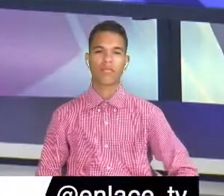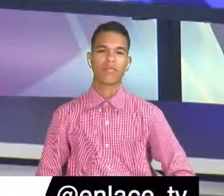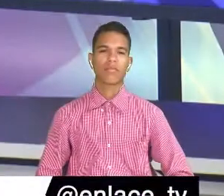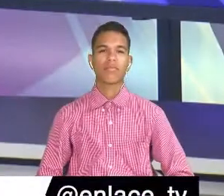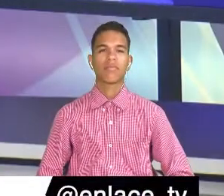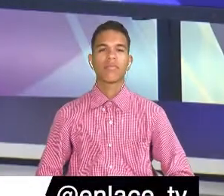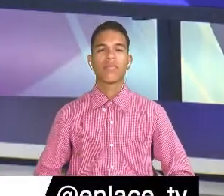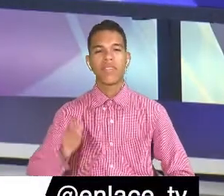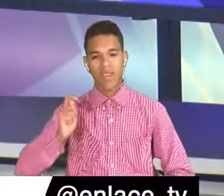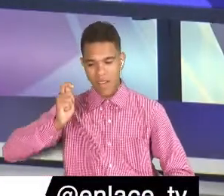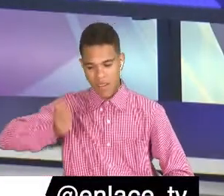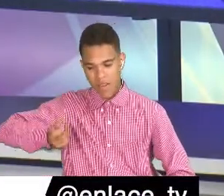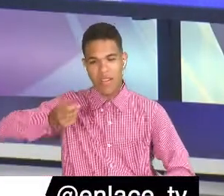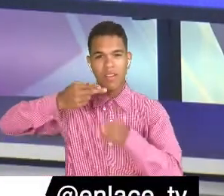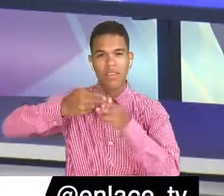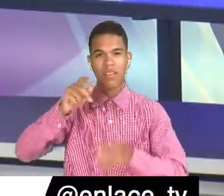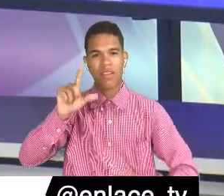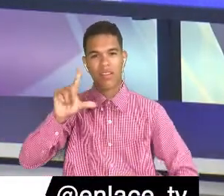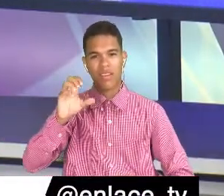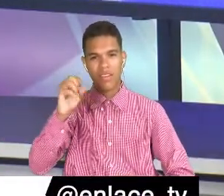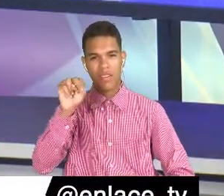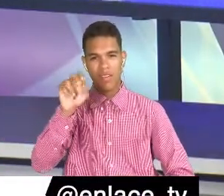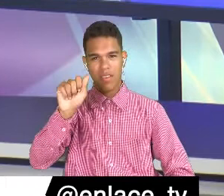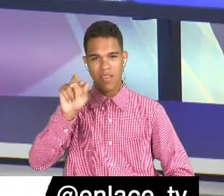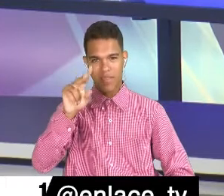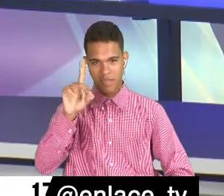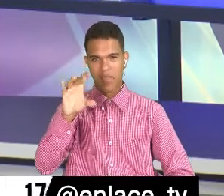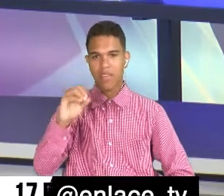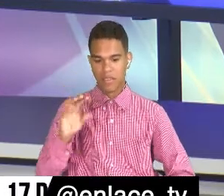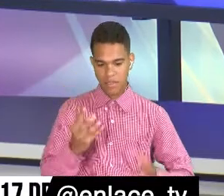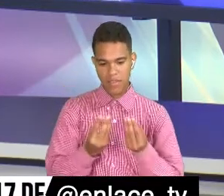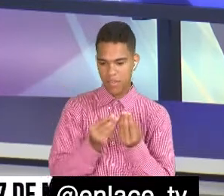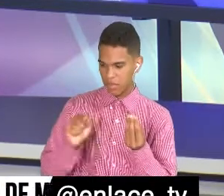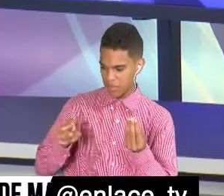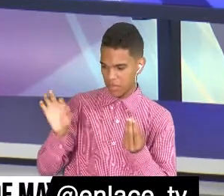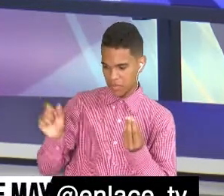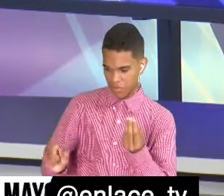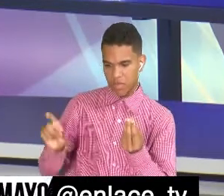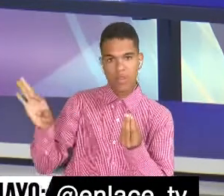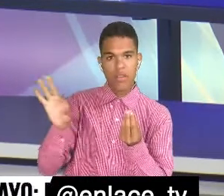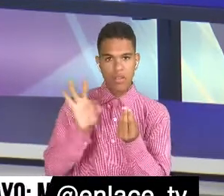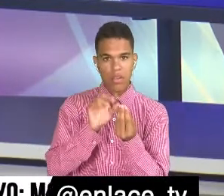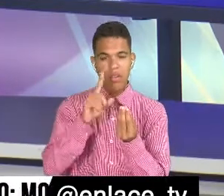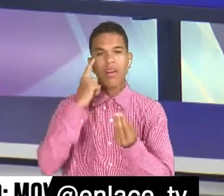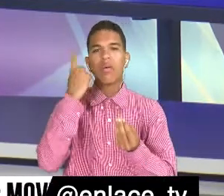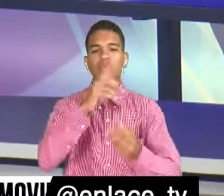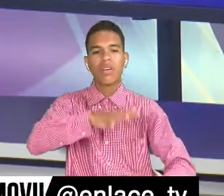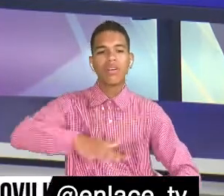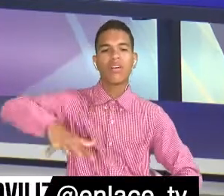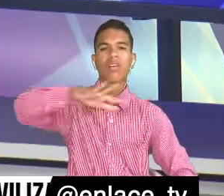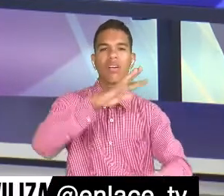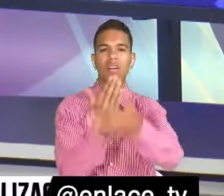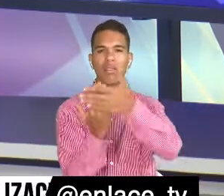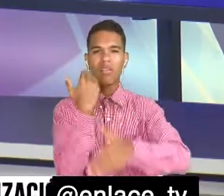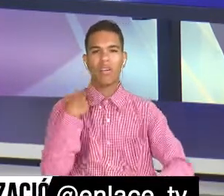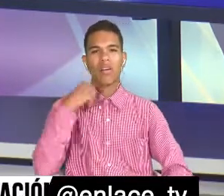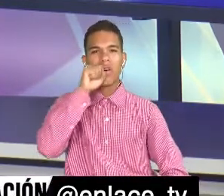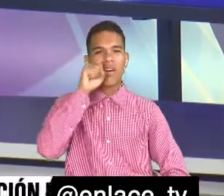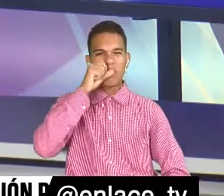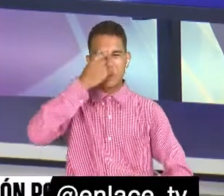El abogado Leonardo Granados, quien hace parte de la comisión que buscará un nuevo sitio de disposición de basuras de la ciudad, habló para Enlace